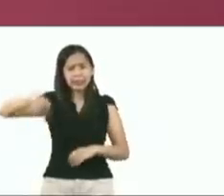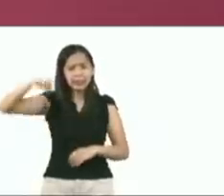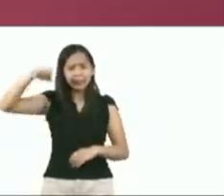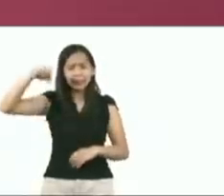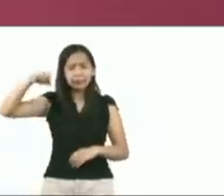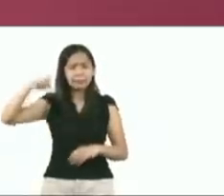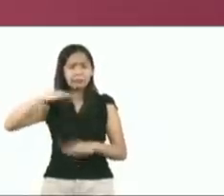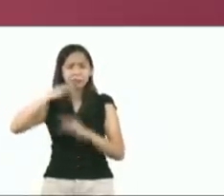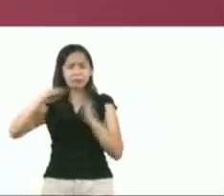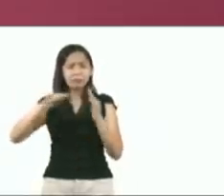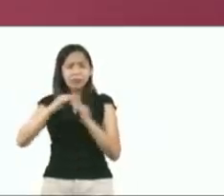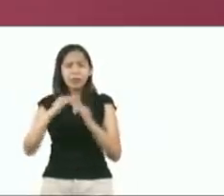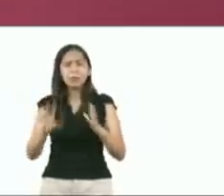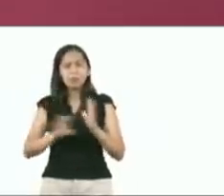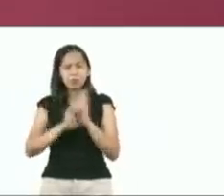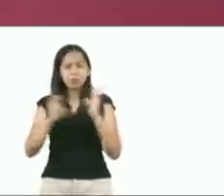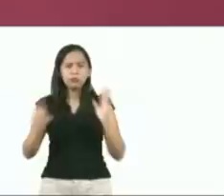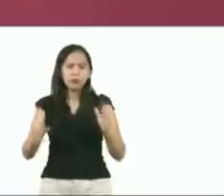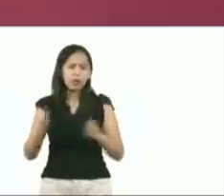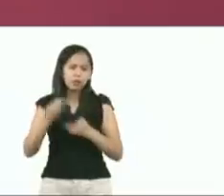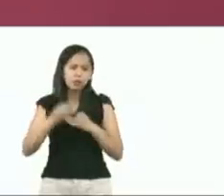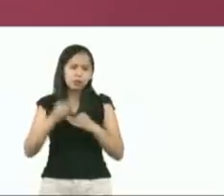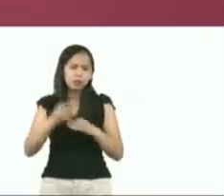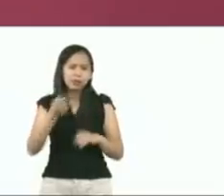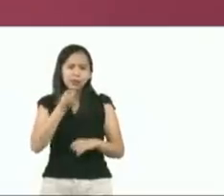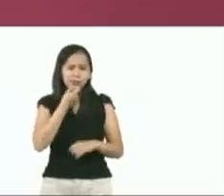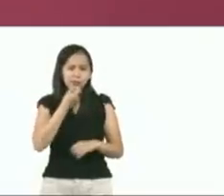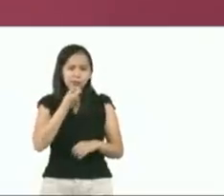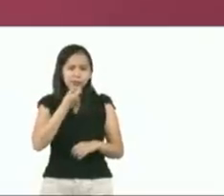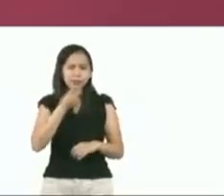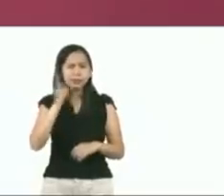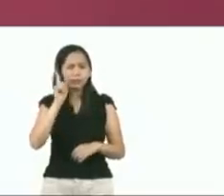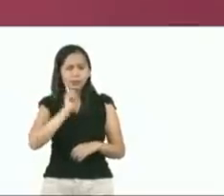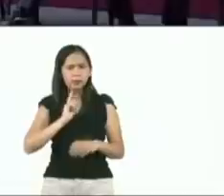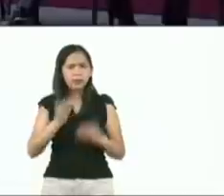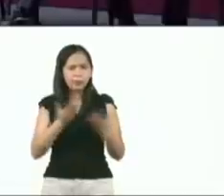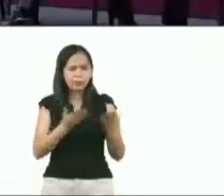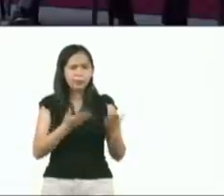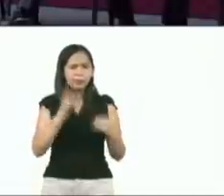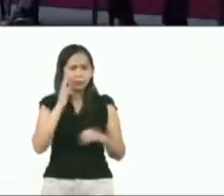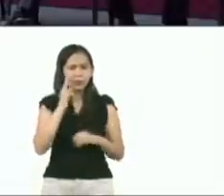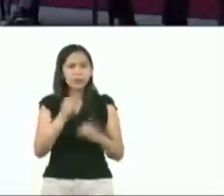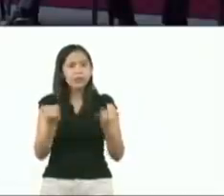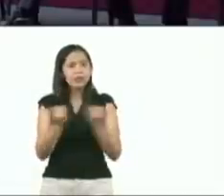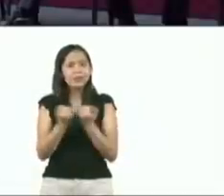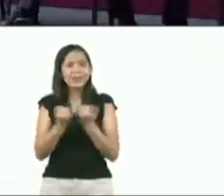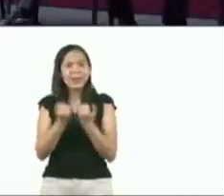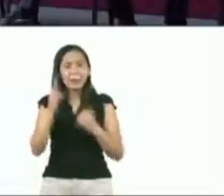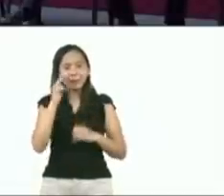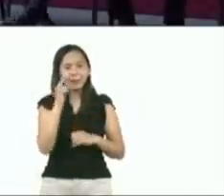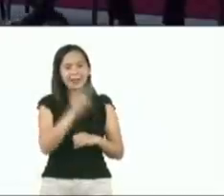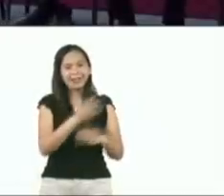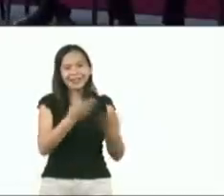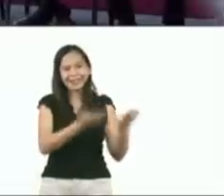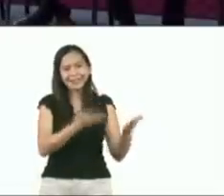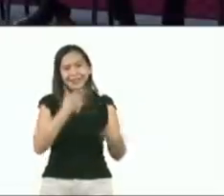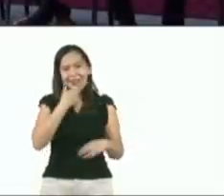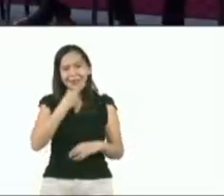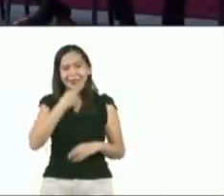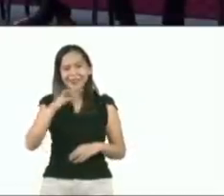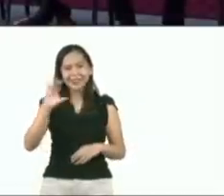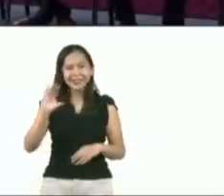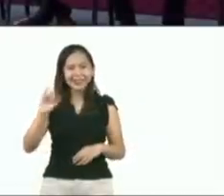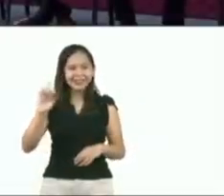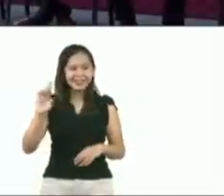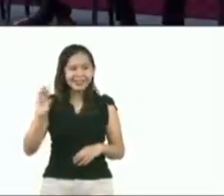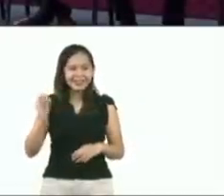que ahorita nos van a enseñar algo, le quiero pedir a don Ciro Nucci que nos eche una combinación ahorita, porque es un boxeador que todos